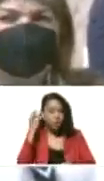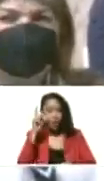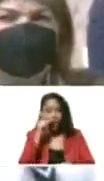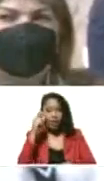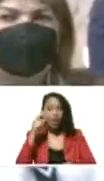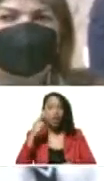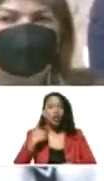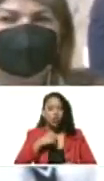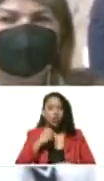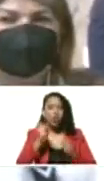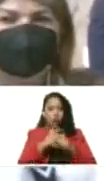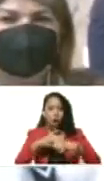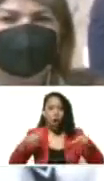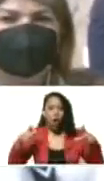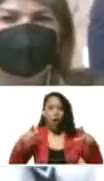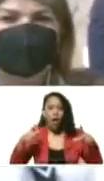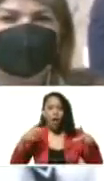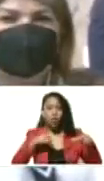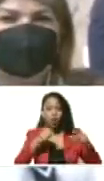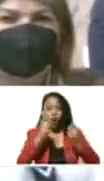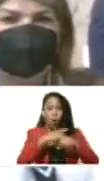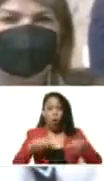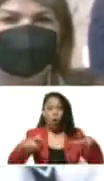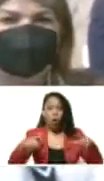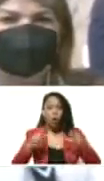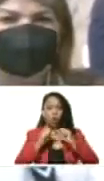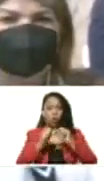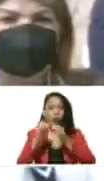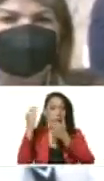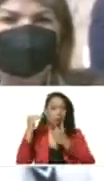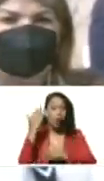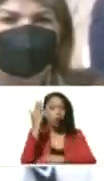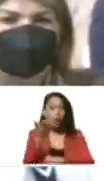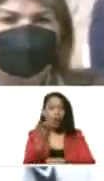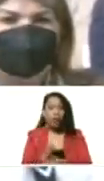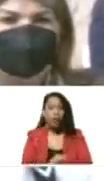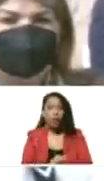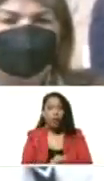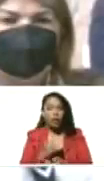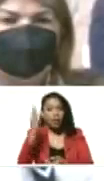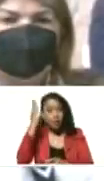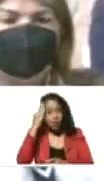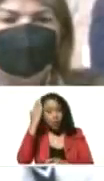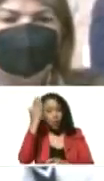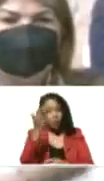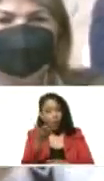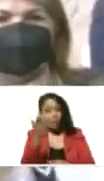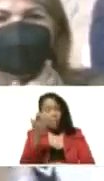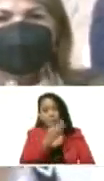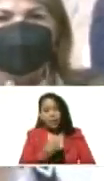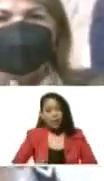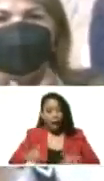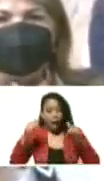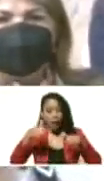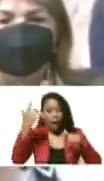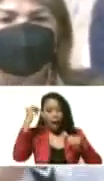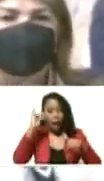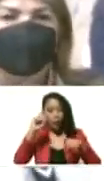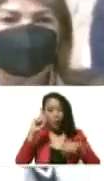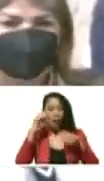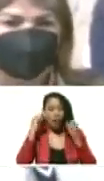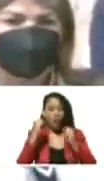hemos crecido, y como no hemos crecido, seguimos esperanzadas en usted. Sepa usted, presidente, que aquí cuenta con una